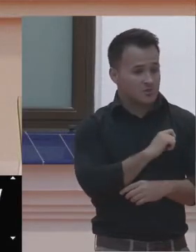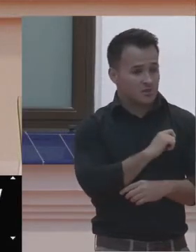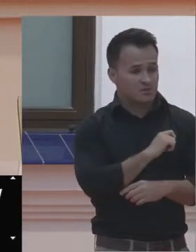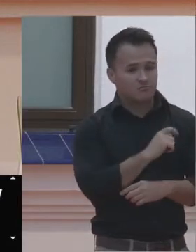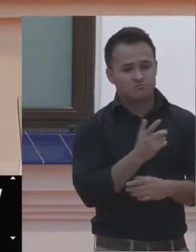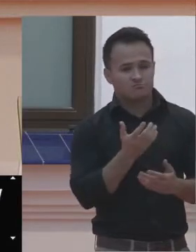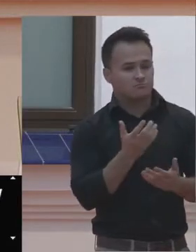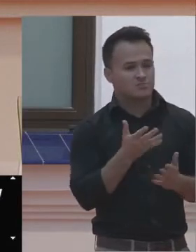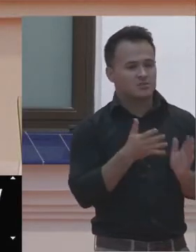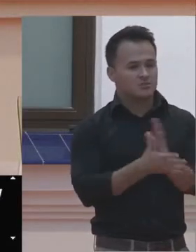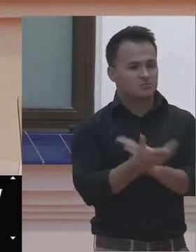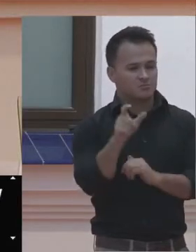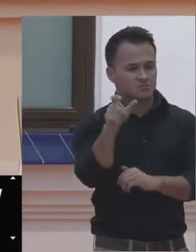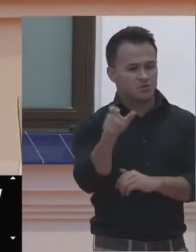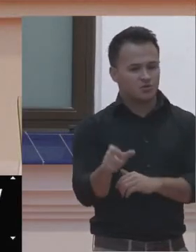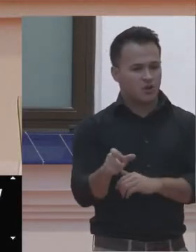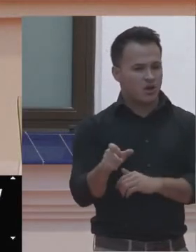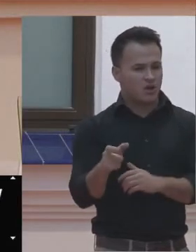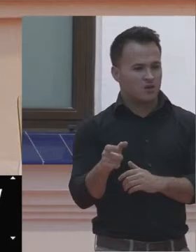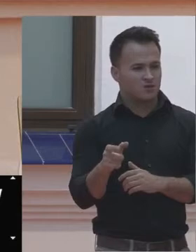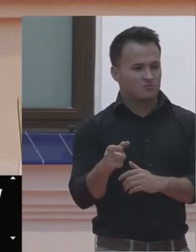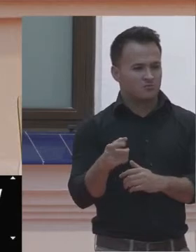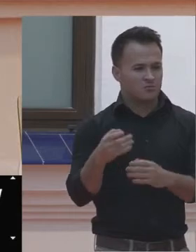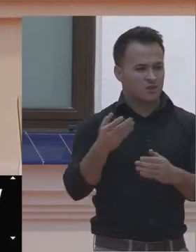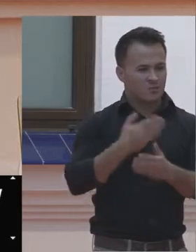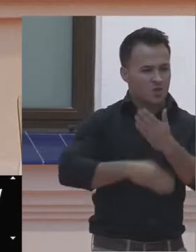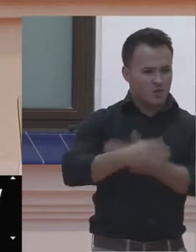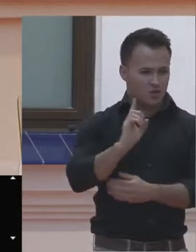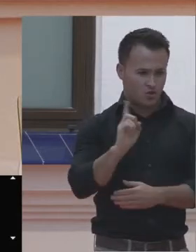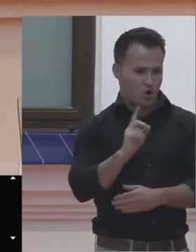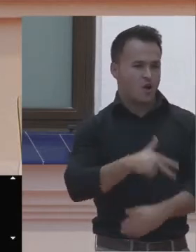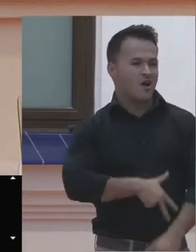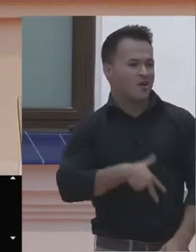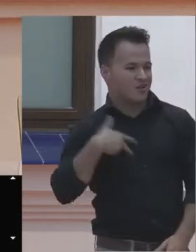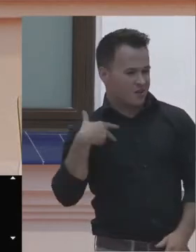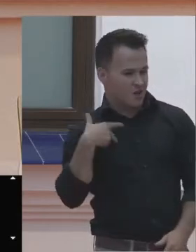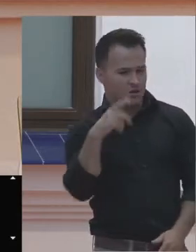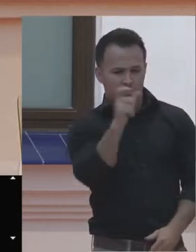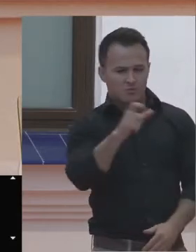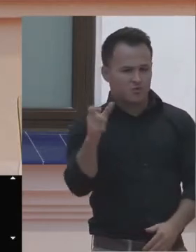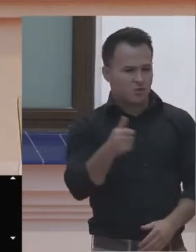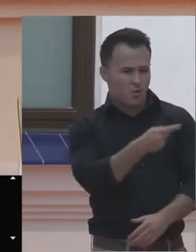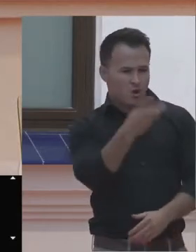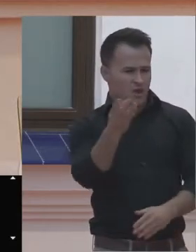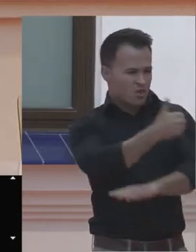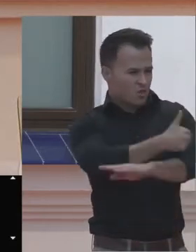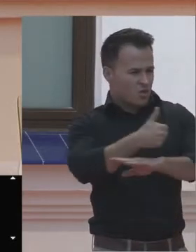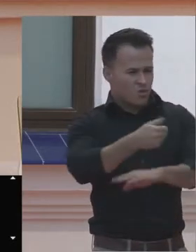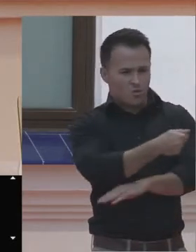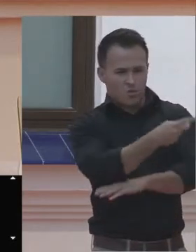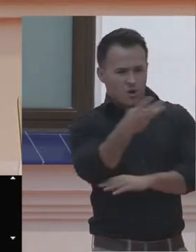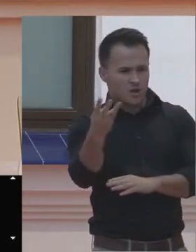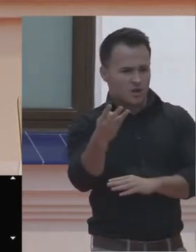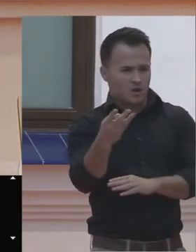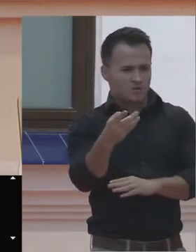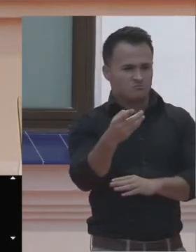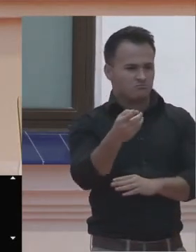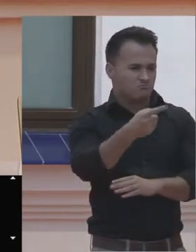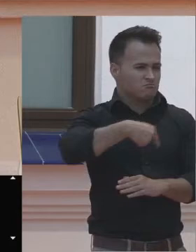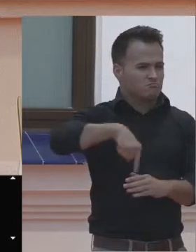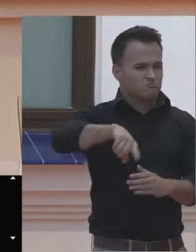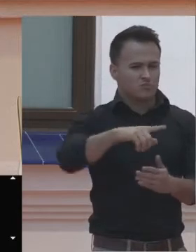hablando de la persona, del ciudadano con discapacidad, estoy hablando en general, de cualquier persona, de cualquier ciudadano, somos, y